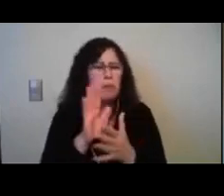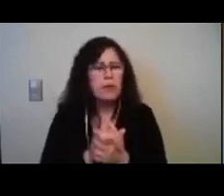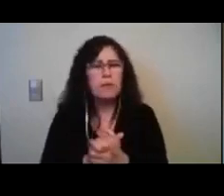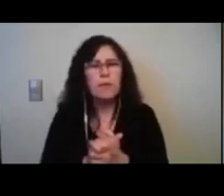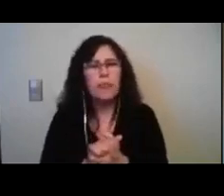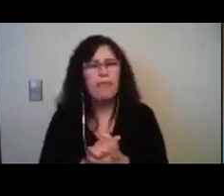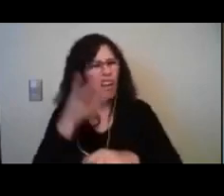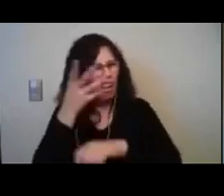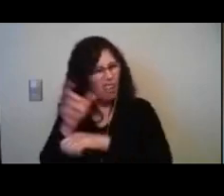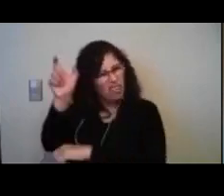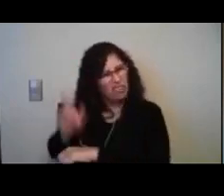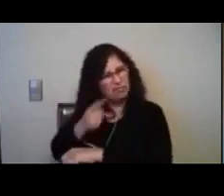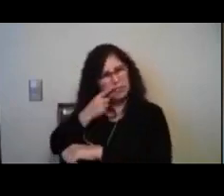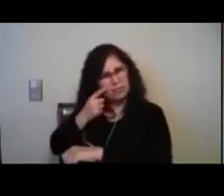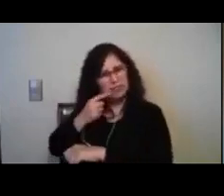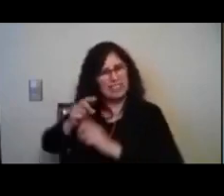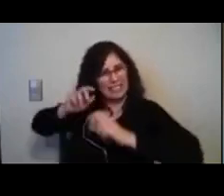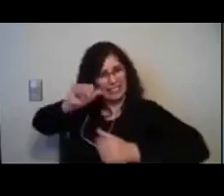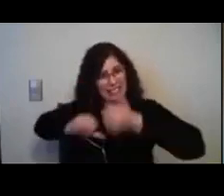hubo un científico en Estados Unidos que